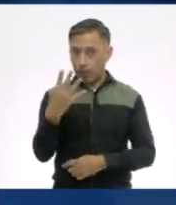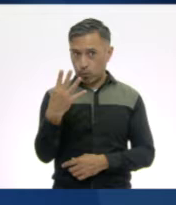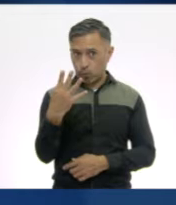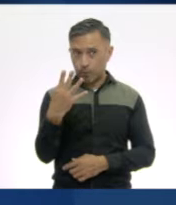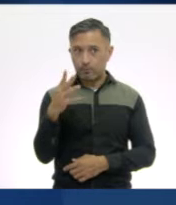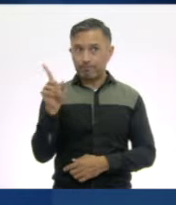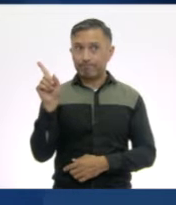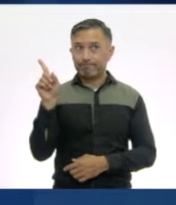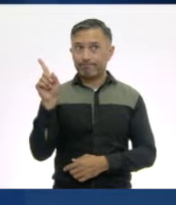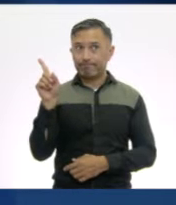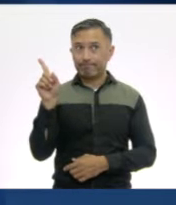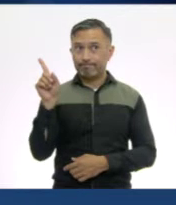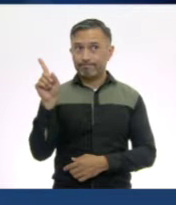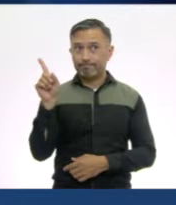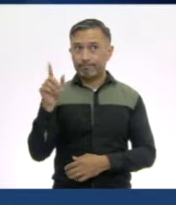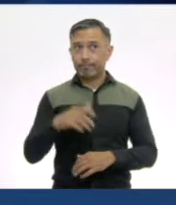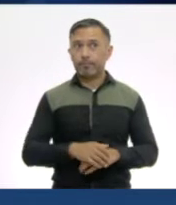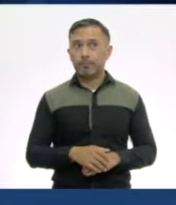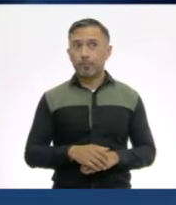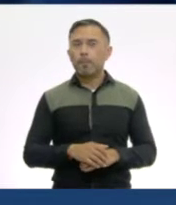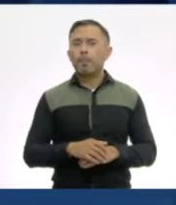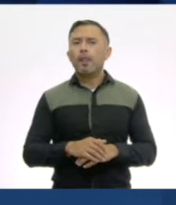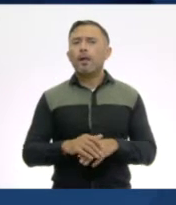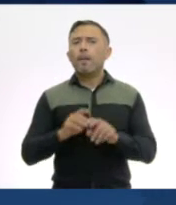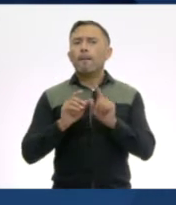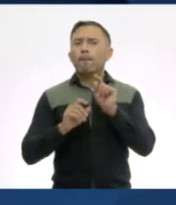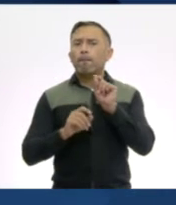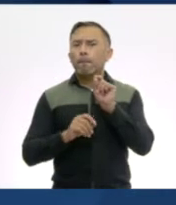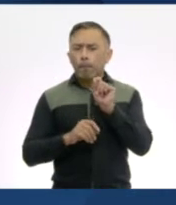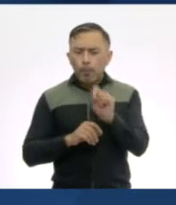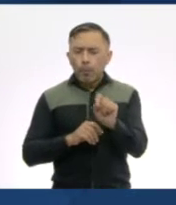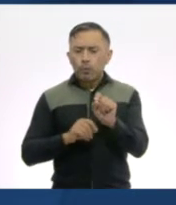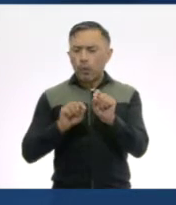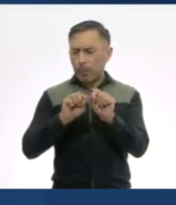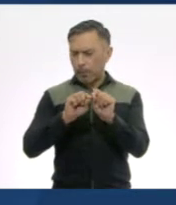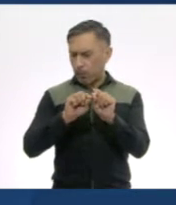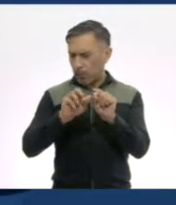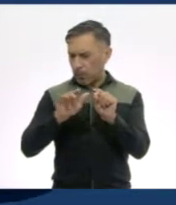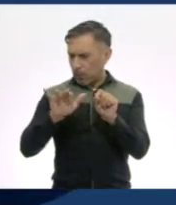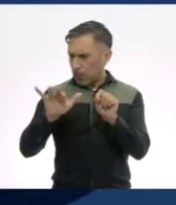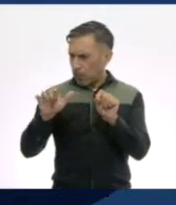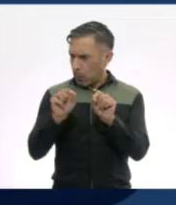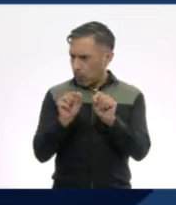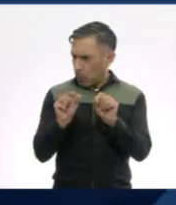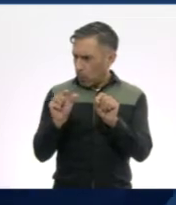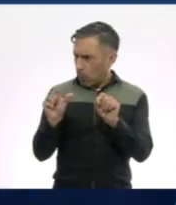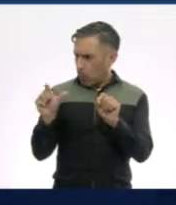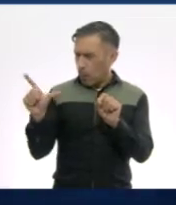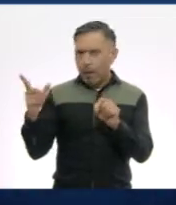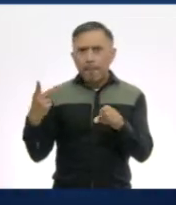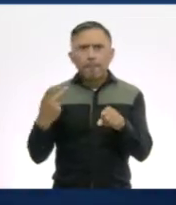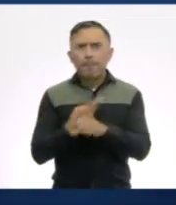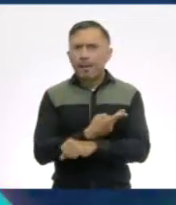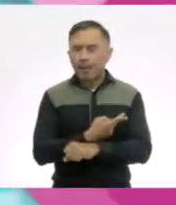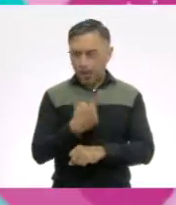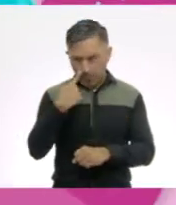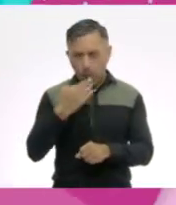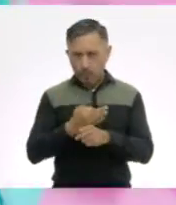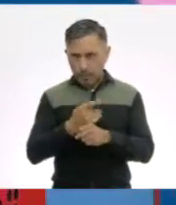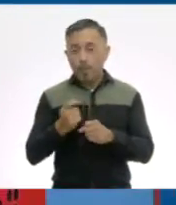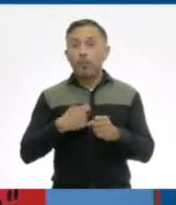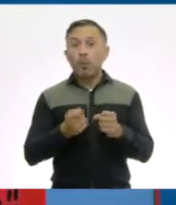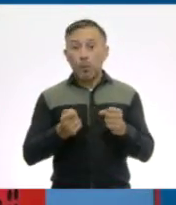Entonces, el de qué pasa después del punto, lo van a recortar para que ya cuando estemos leyendo nuestro desafío, tengamos nuestro material